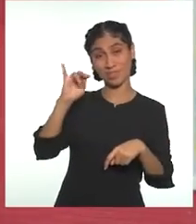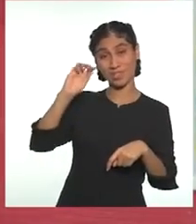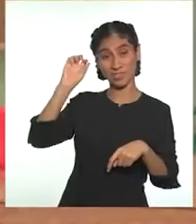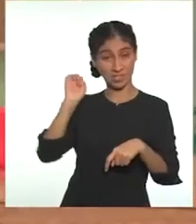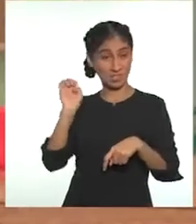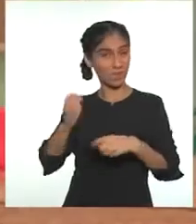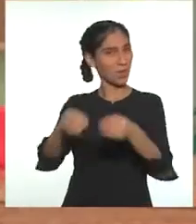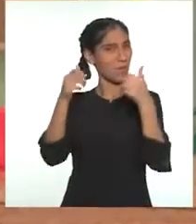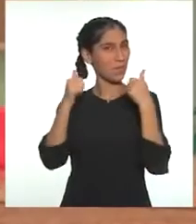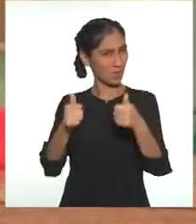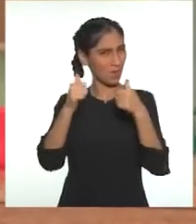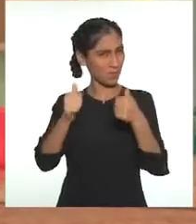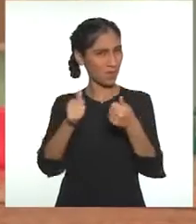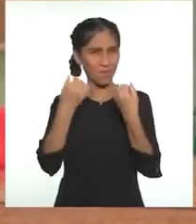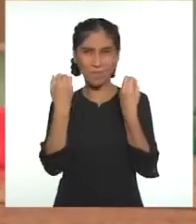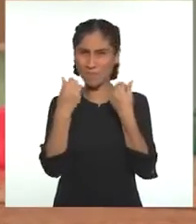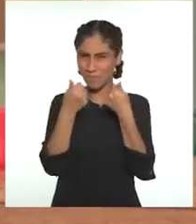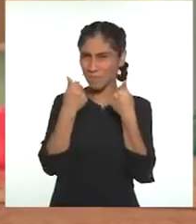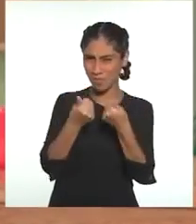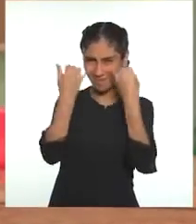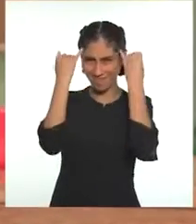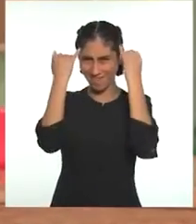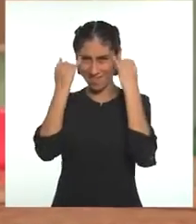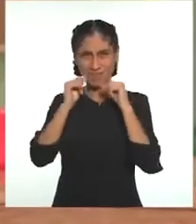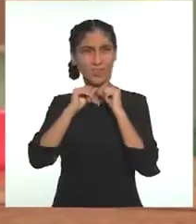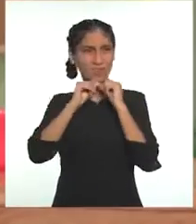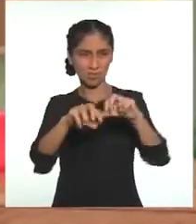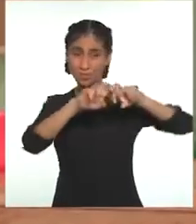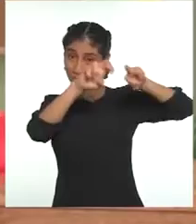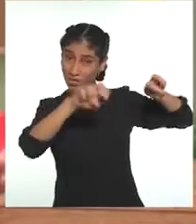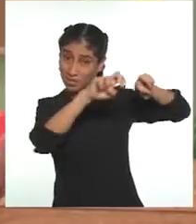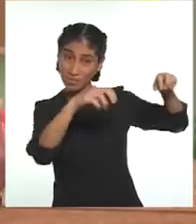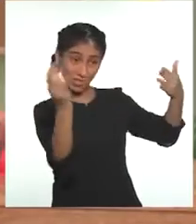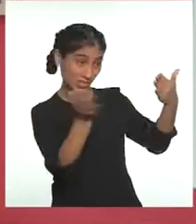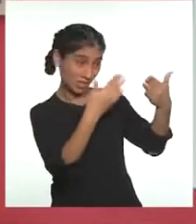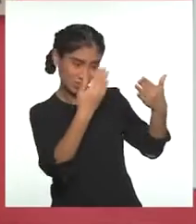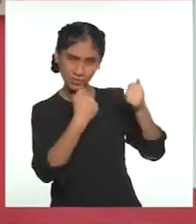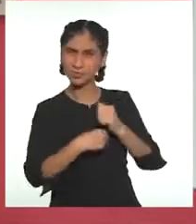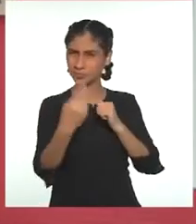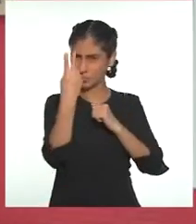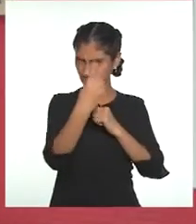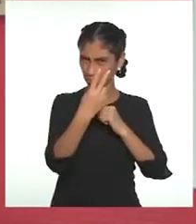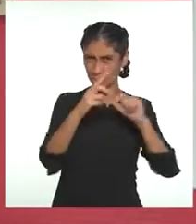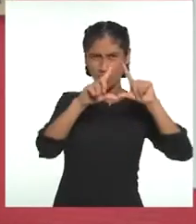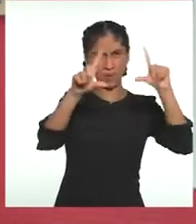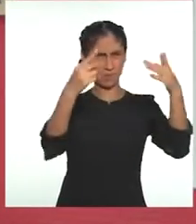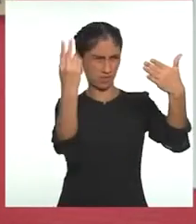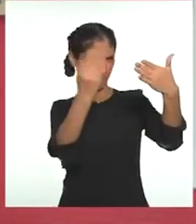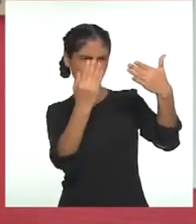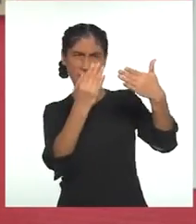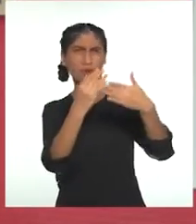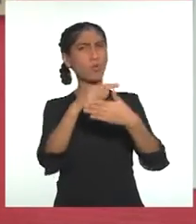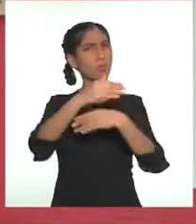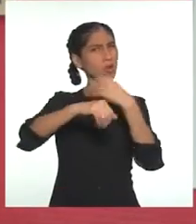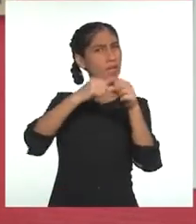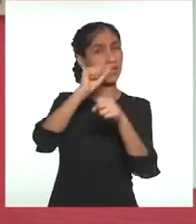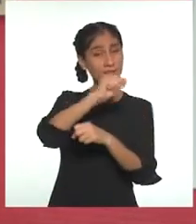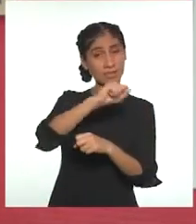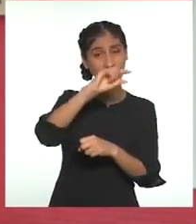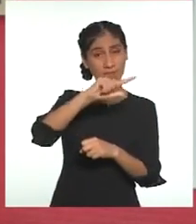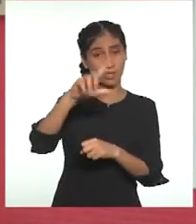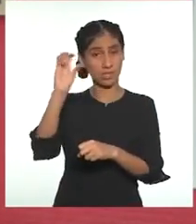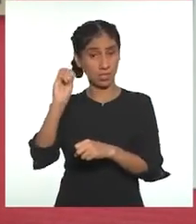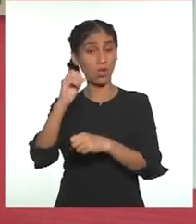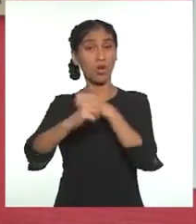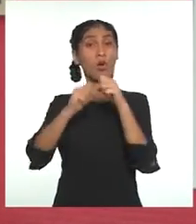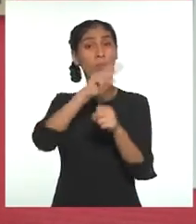soy Brigitte. Muy bien, buena idea. Continuemos con la investigación entonces. Demos una mirada a finales del siglo XX entre los